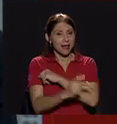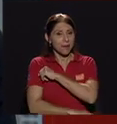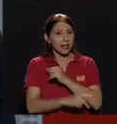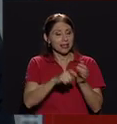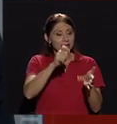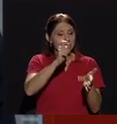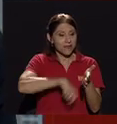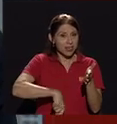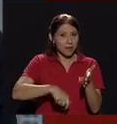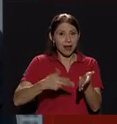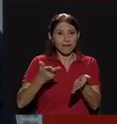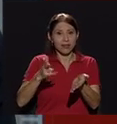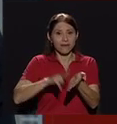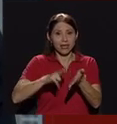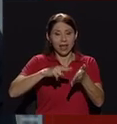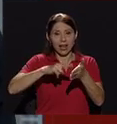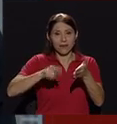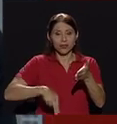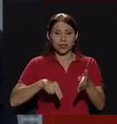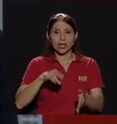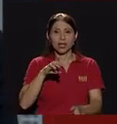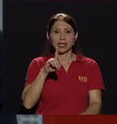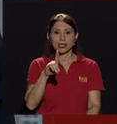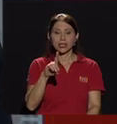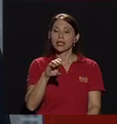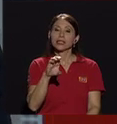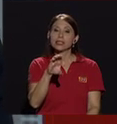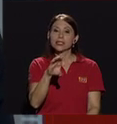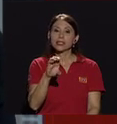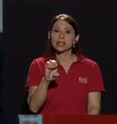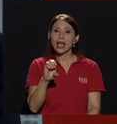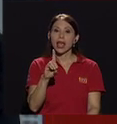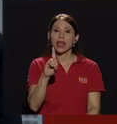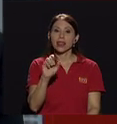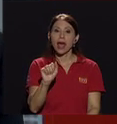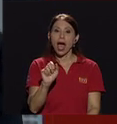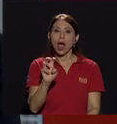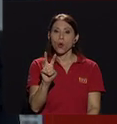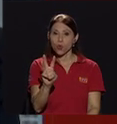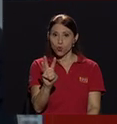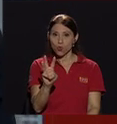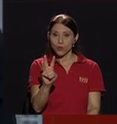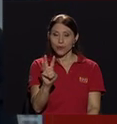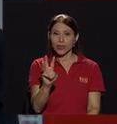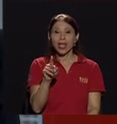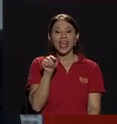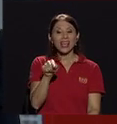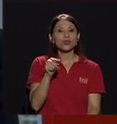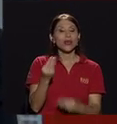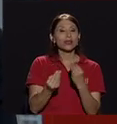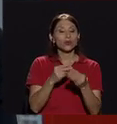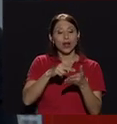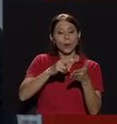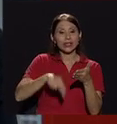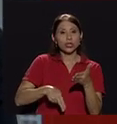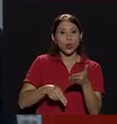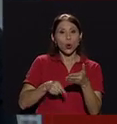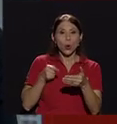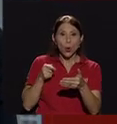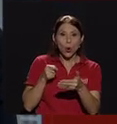país firma y luego ratifica la Convención CEDAW, ¿verdad? Es decir, contra las formas de discriminación de la